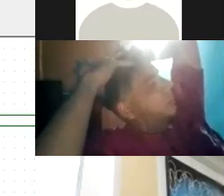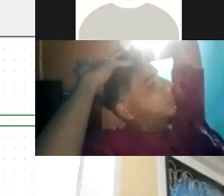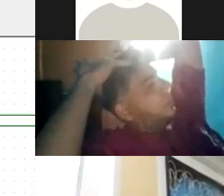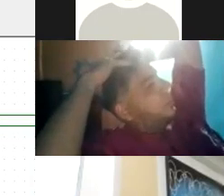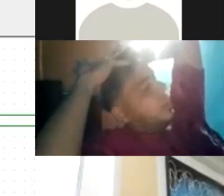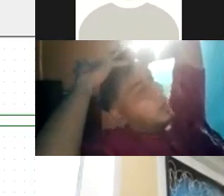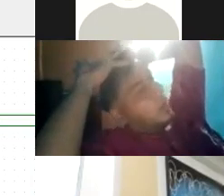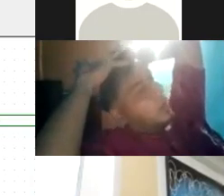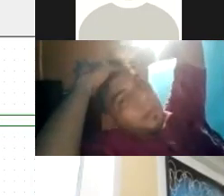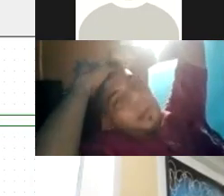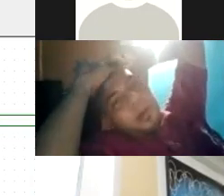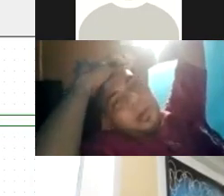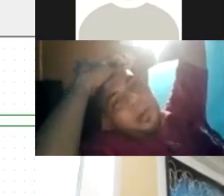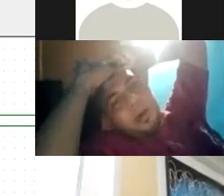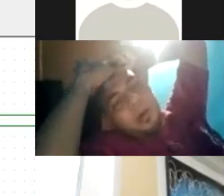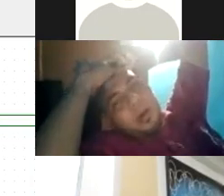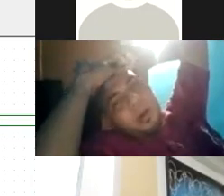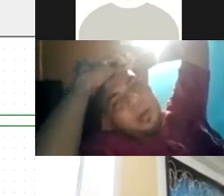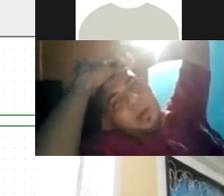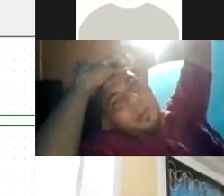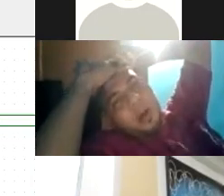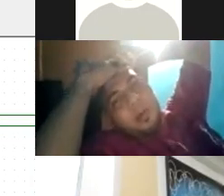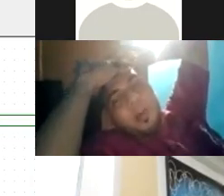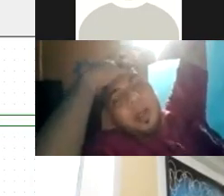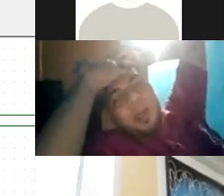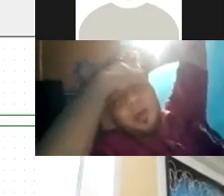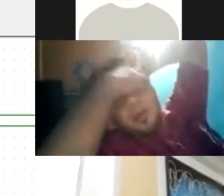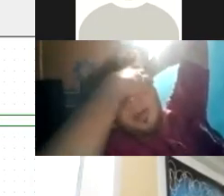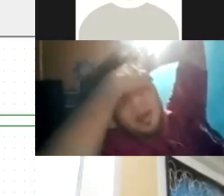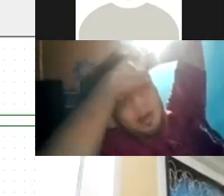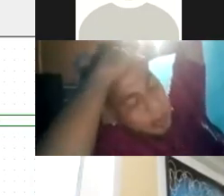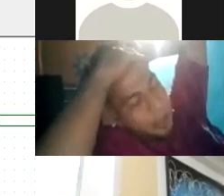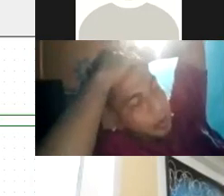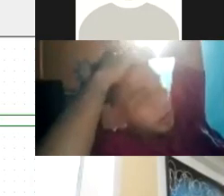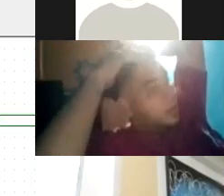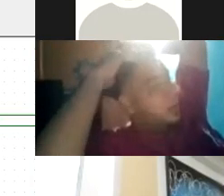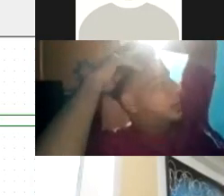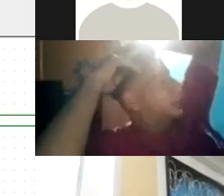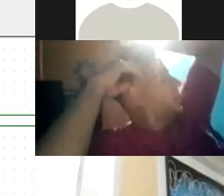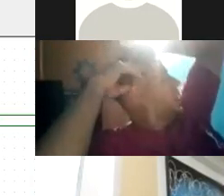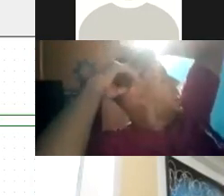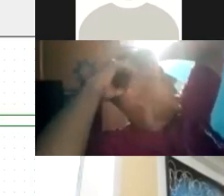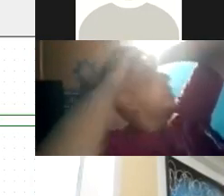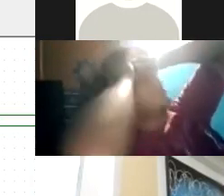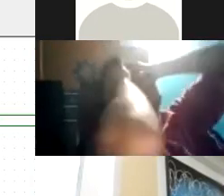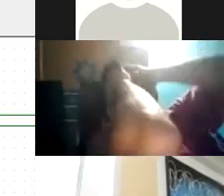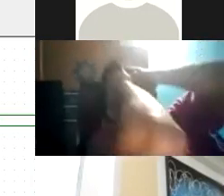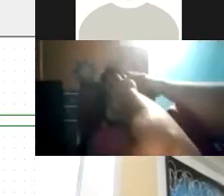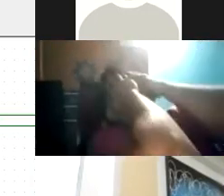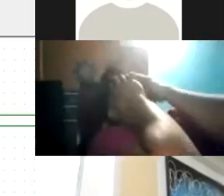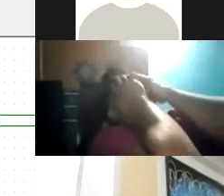la coloquen bulla de presente y pueden ir saliendo. profe, ¿puedo rendir la prueba otra vez? O ya no. No solamente es un